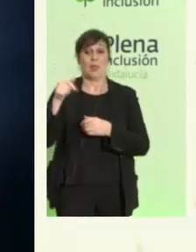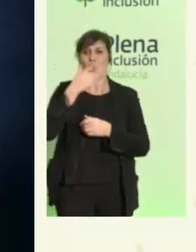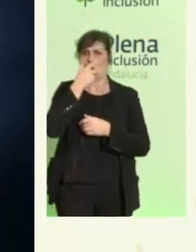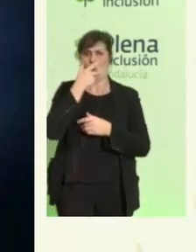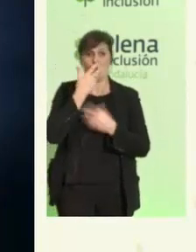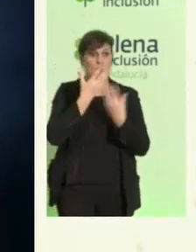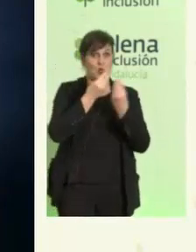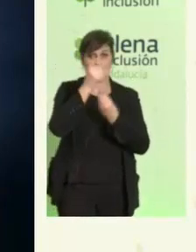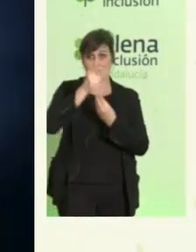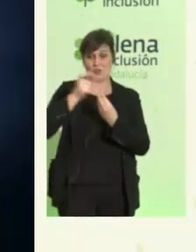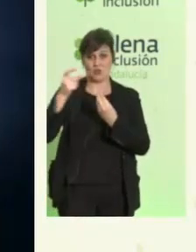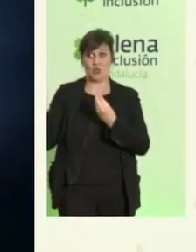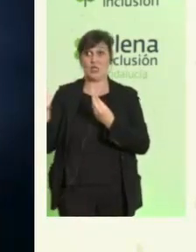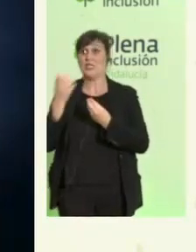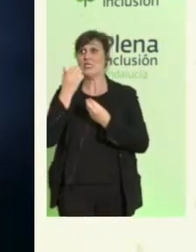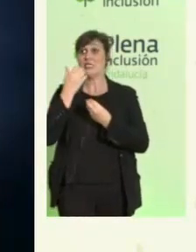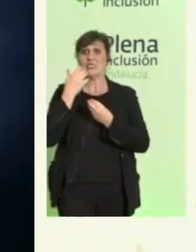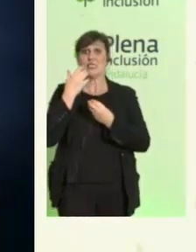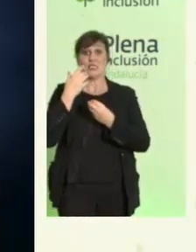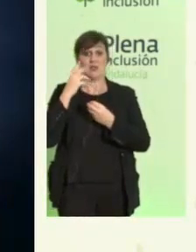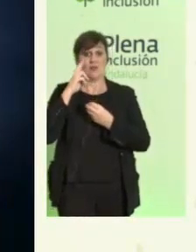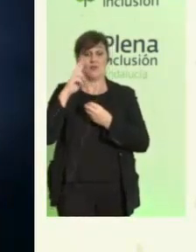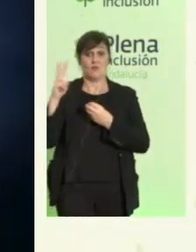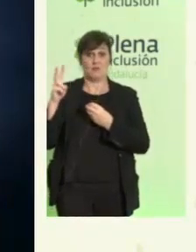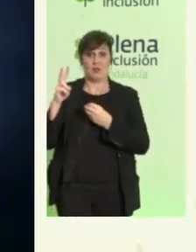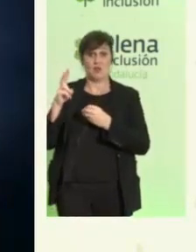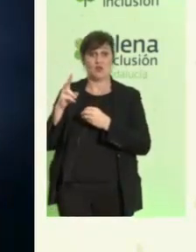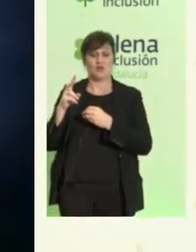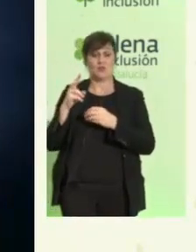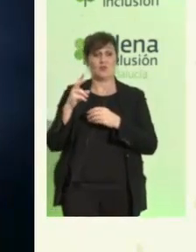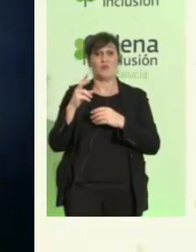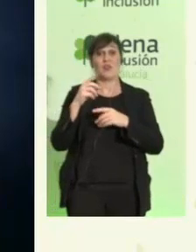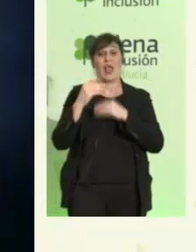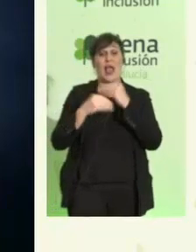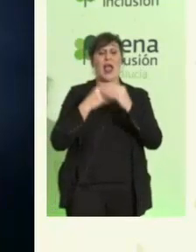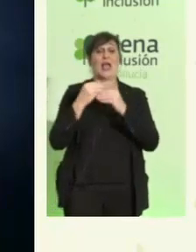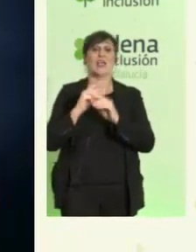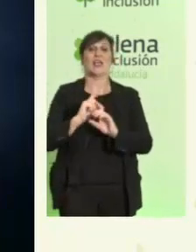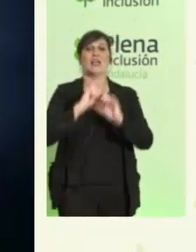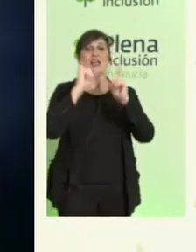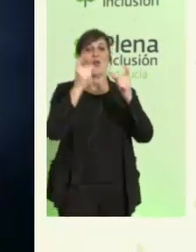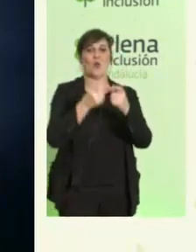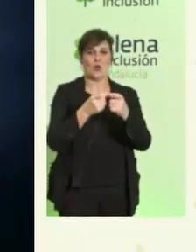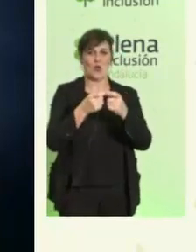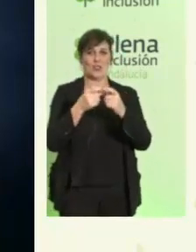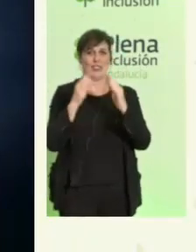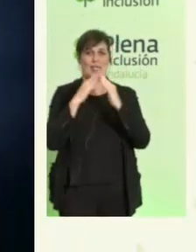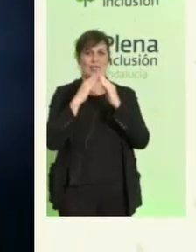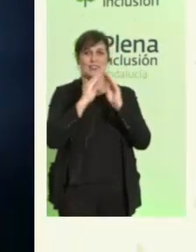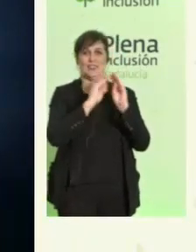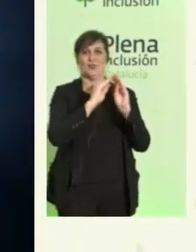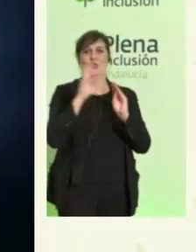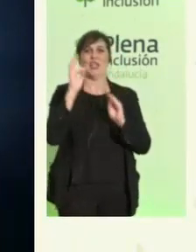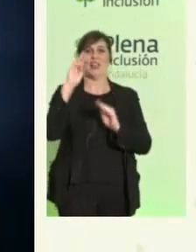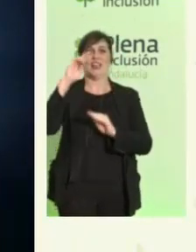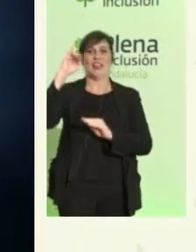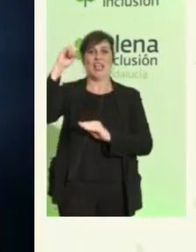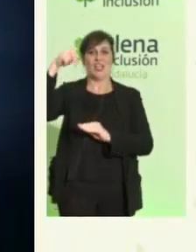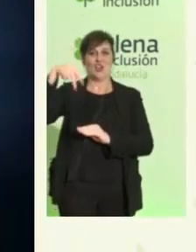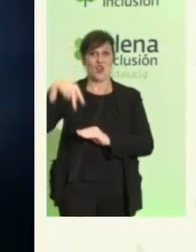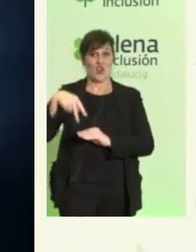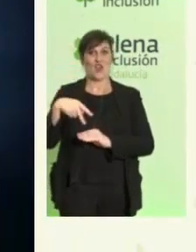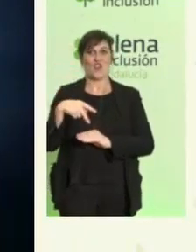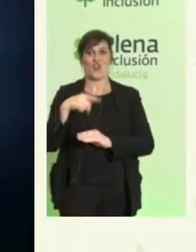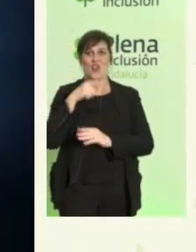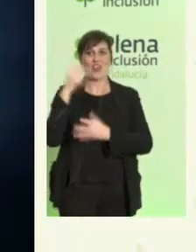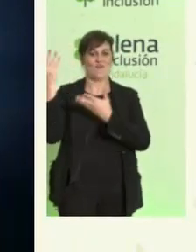y reuníamos a todas estas personas 2 o 3 veces al año en reuniones en casa de Tyrone. Invitaba a gente que más le